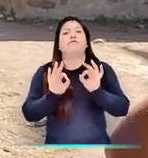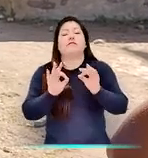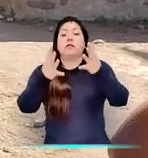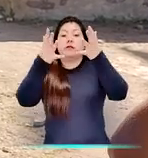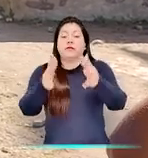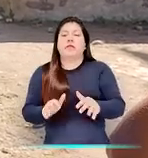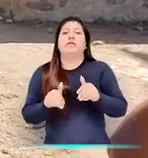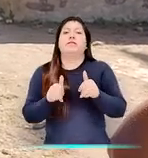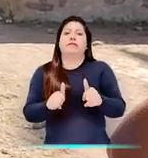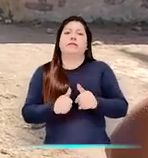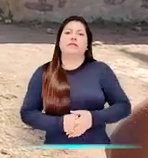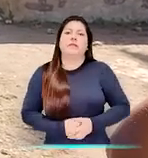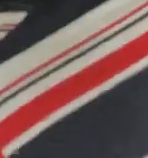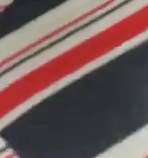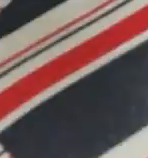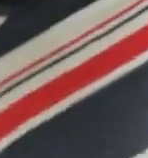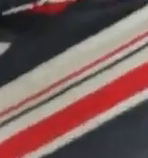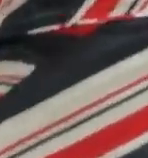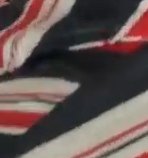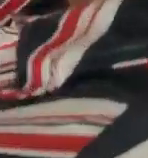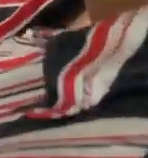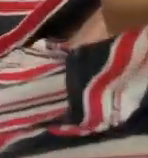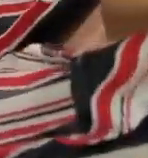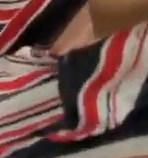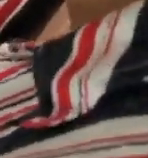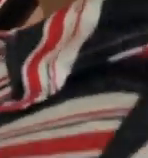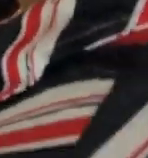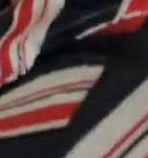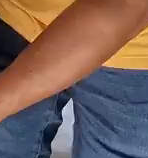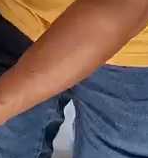todo finalice bien.